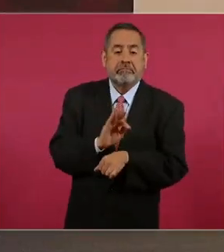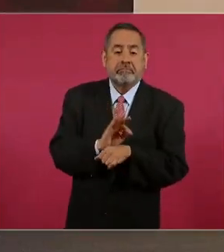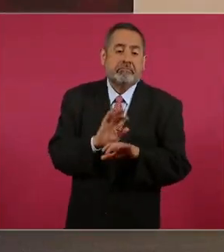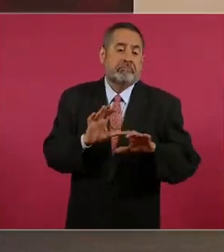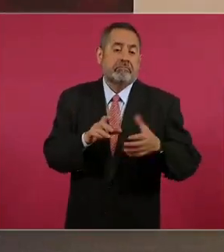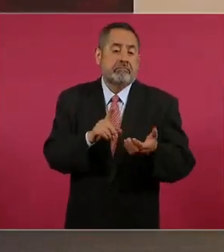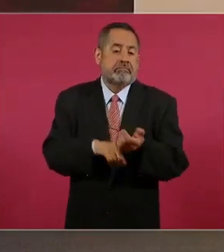de